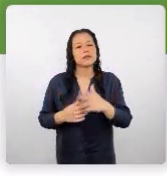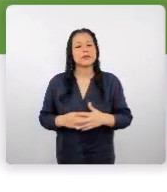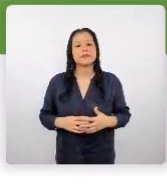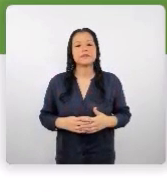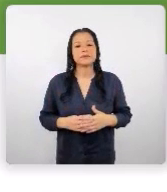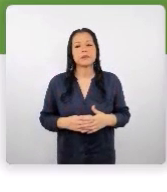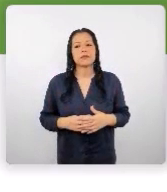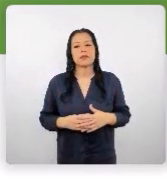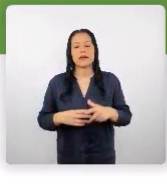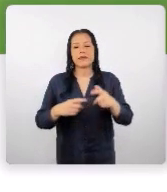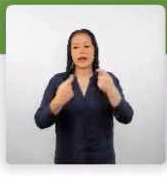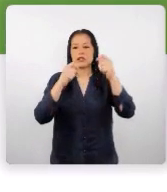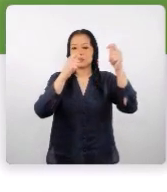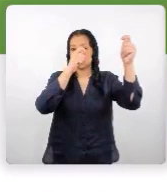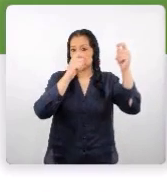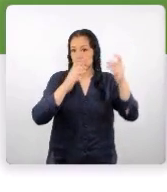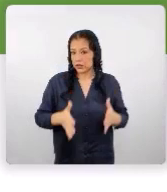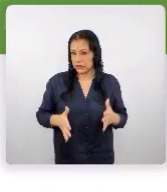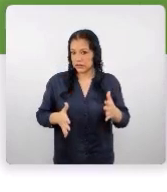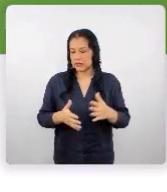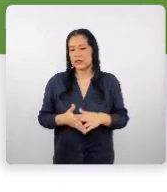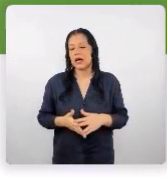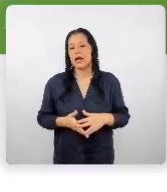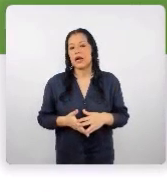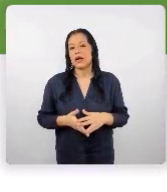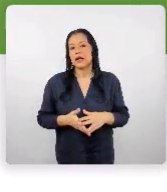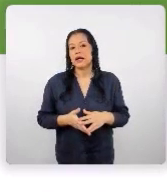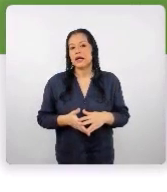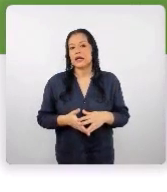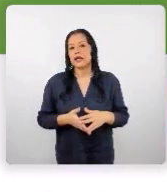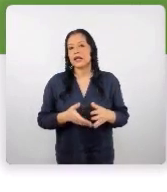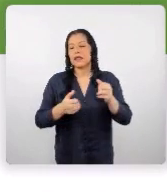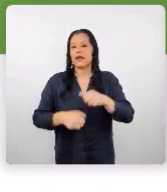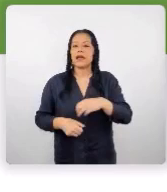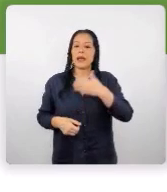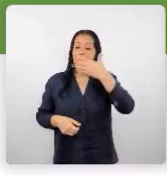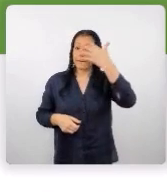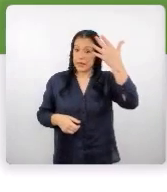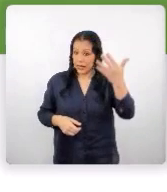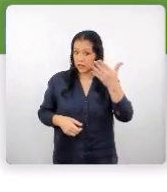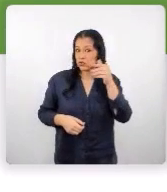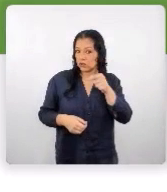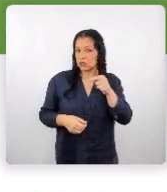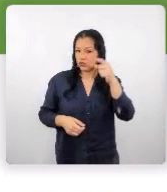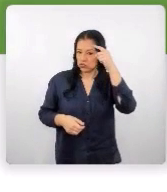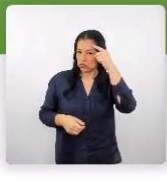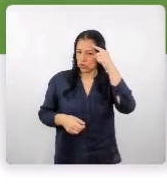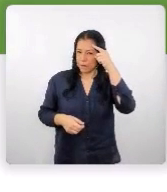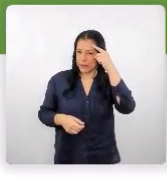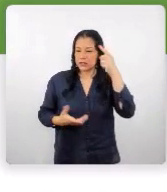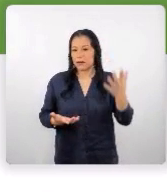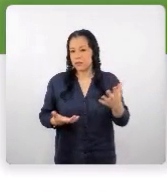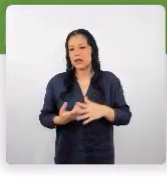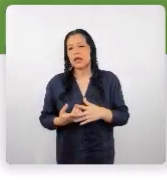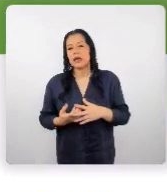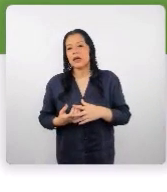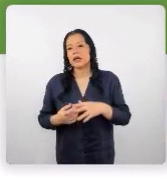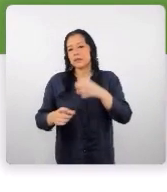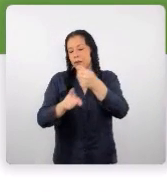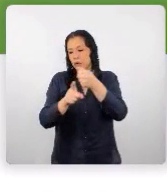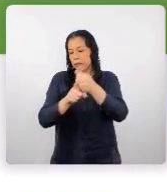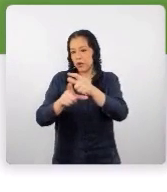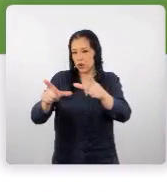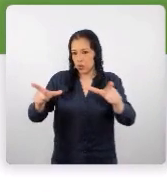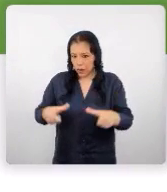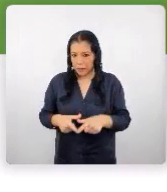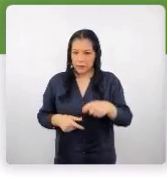el turista emisor de Emiratos Árabes Unidos con base a lo que nosotros consideramos que pudiese ser el de Emiratos Árabes Unidos, pero hay